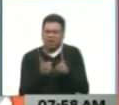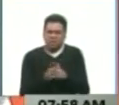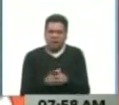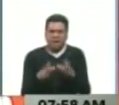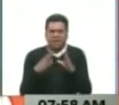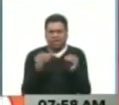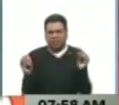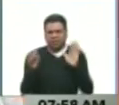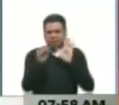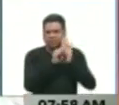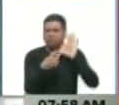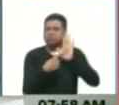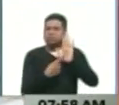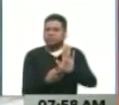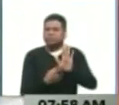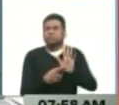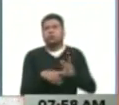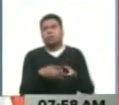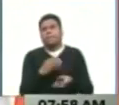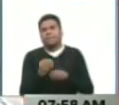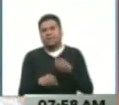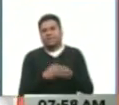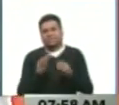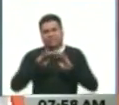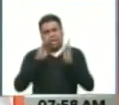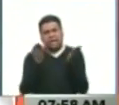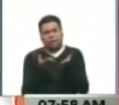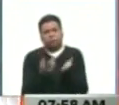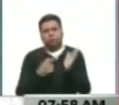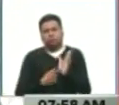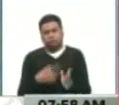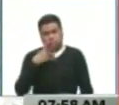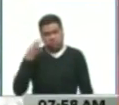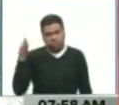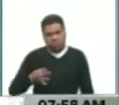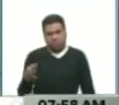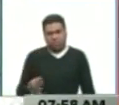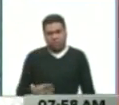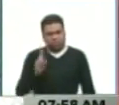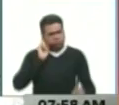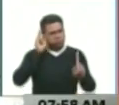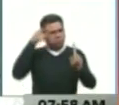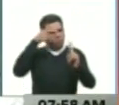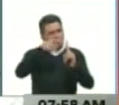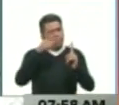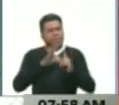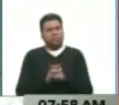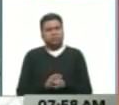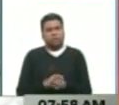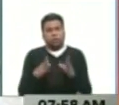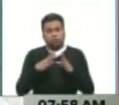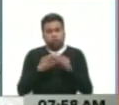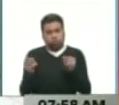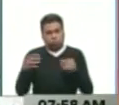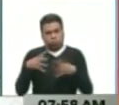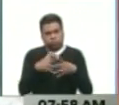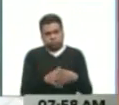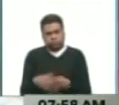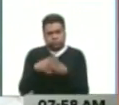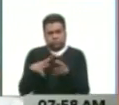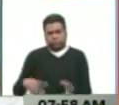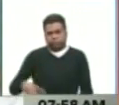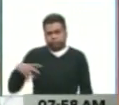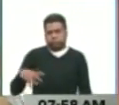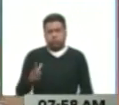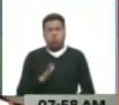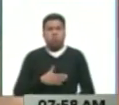símbolos, para asirse en el mundo. Es evidente que objetivamente el capitalismo no puede sostenerse, porque